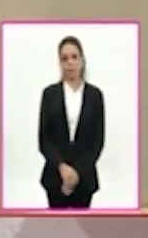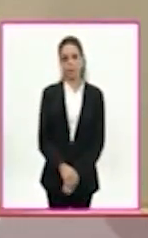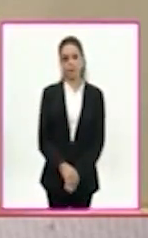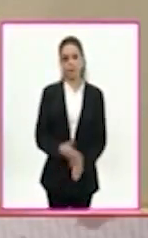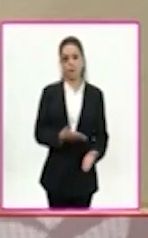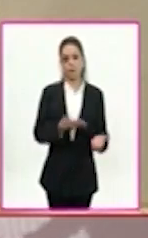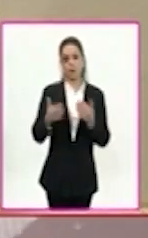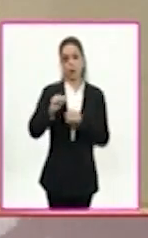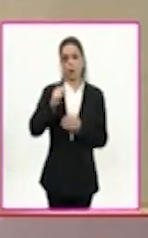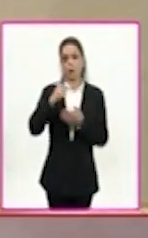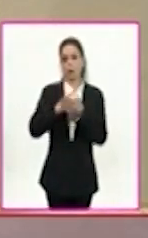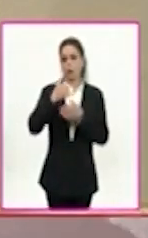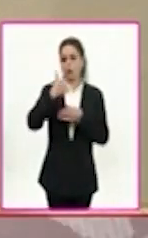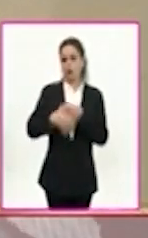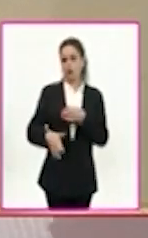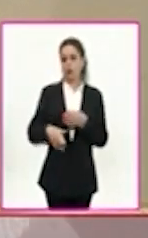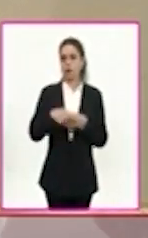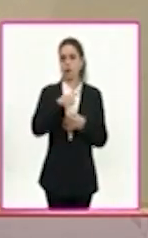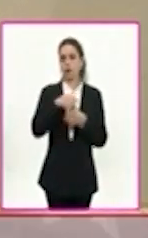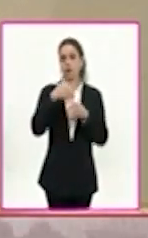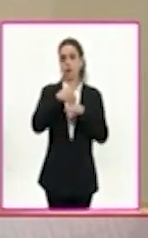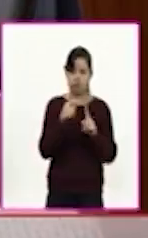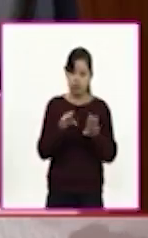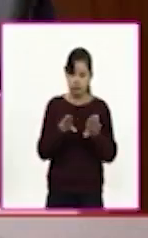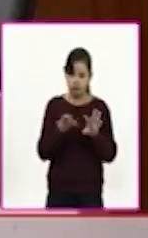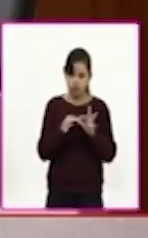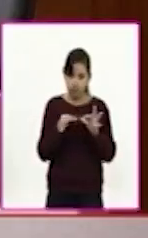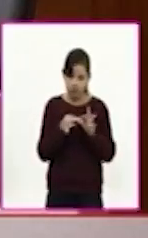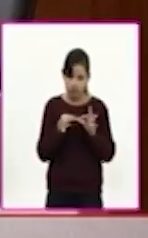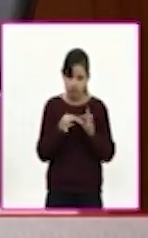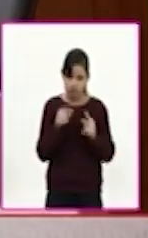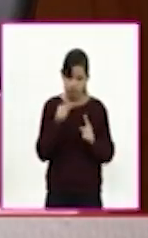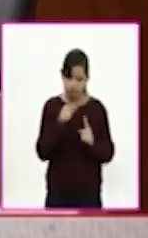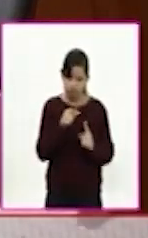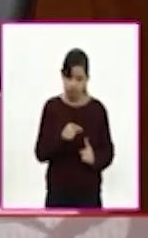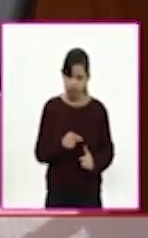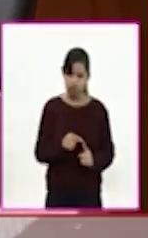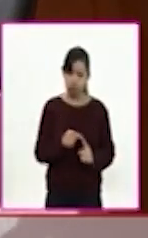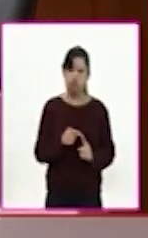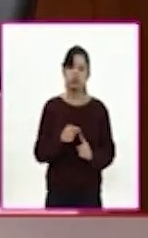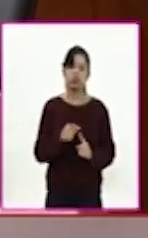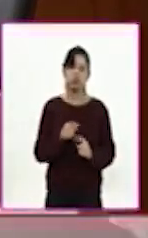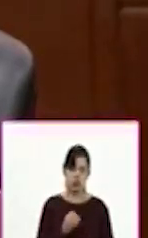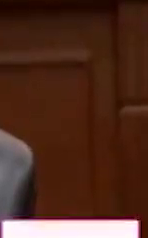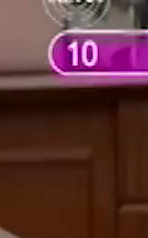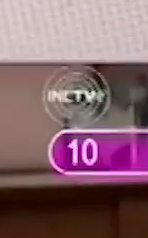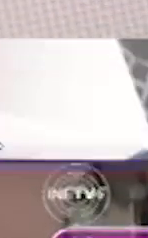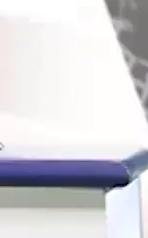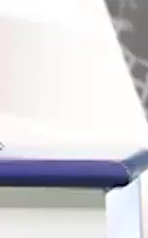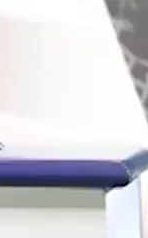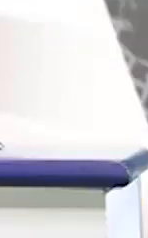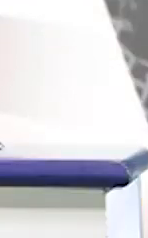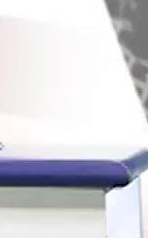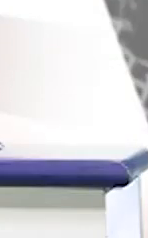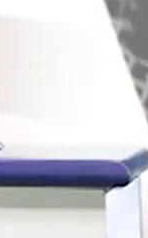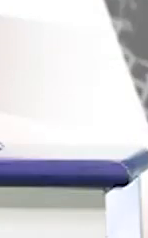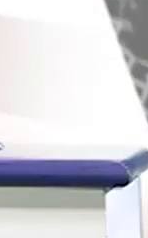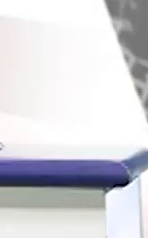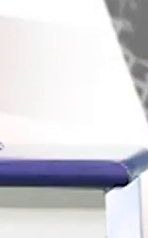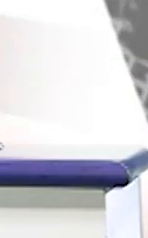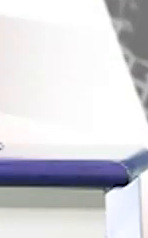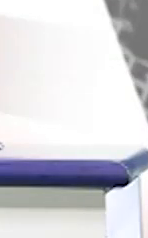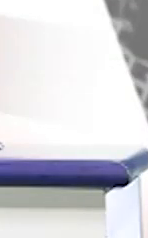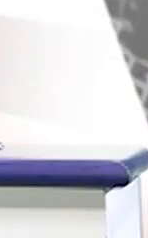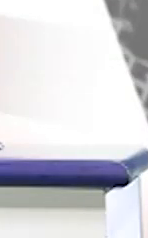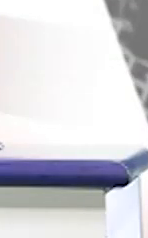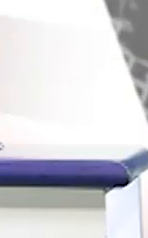formalmente atribuido. Así ha sido toda la vida. Entonces, no le pega igual un recorte a quien está en gobierno, a